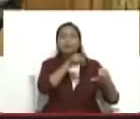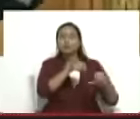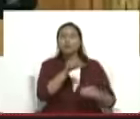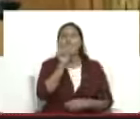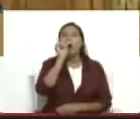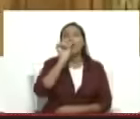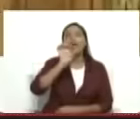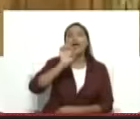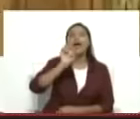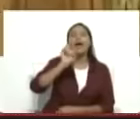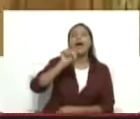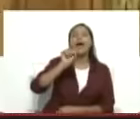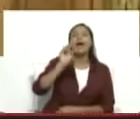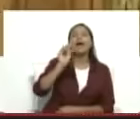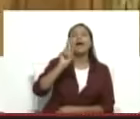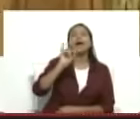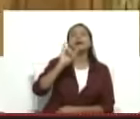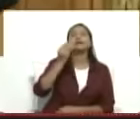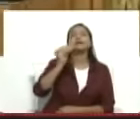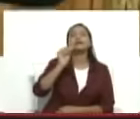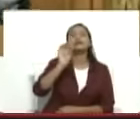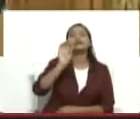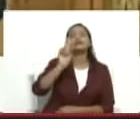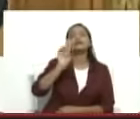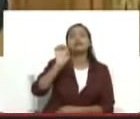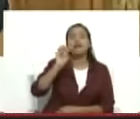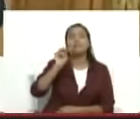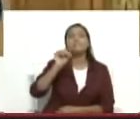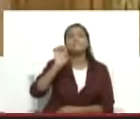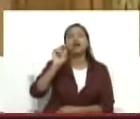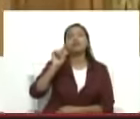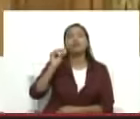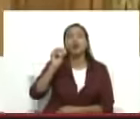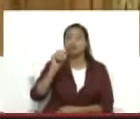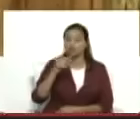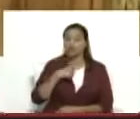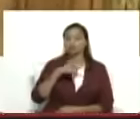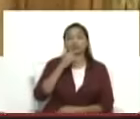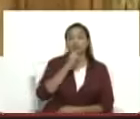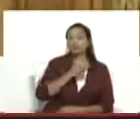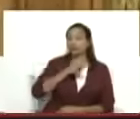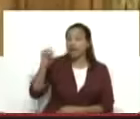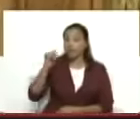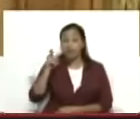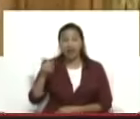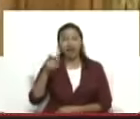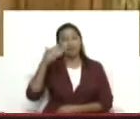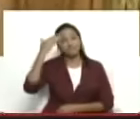Y se lo comenté al presidente. Mire, esta gente está lista para salir. Yo me fui al SEBIN.